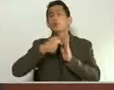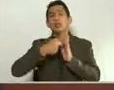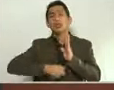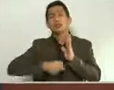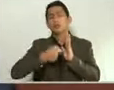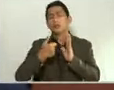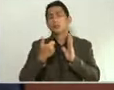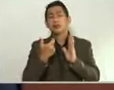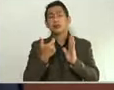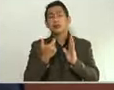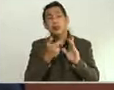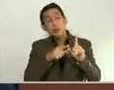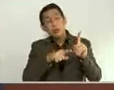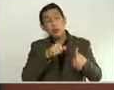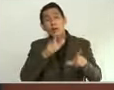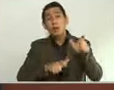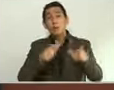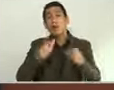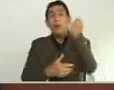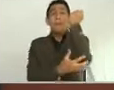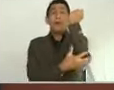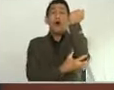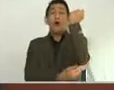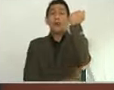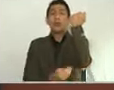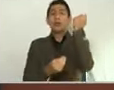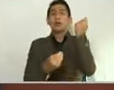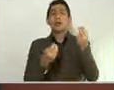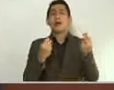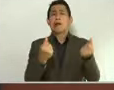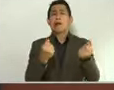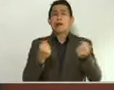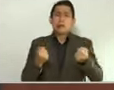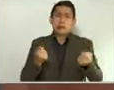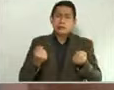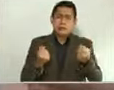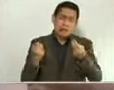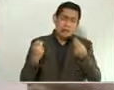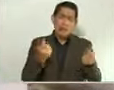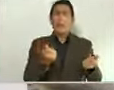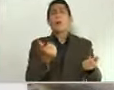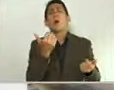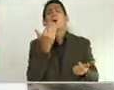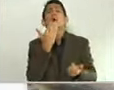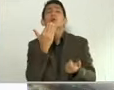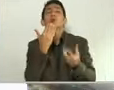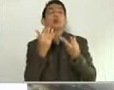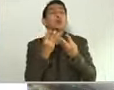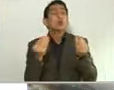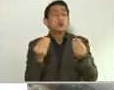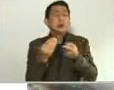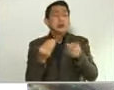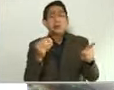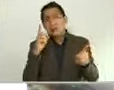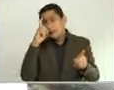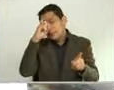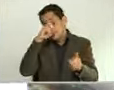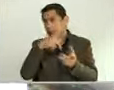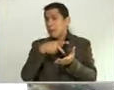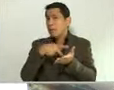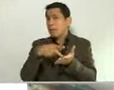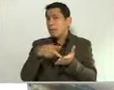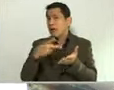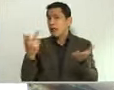ABZ motivos excedieron la velocidad. ¿Qué hay en ese sentido para estos ciudadanos que lamentablemente